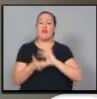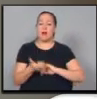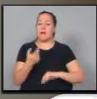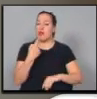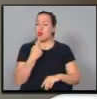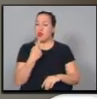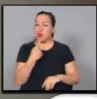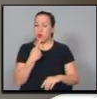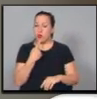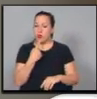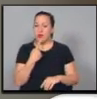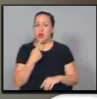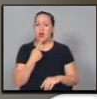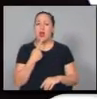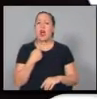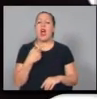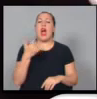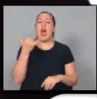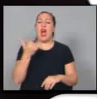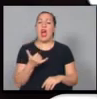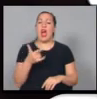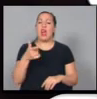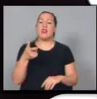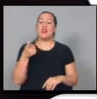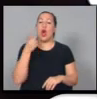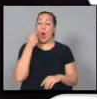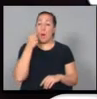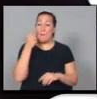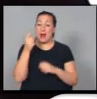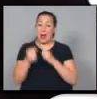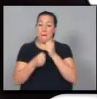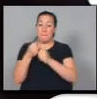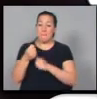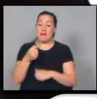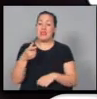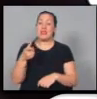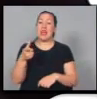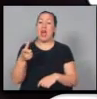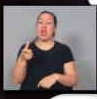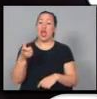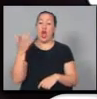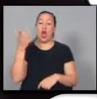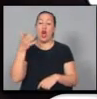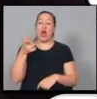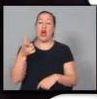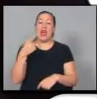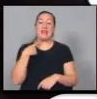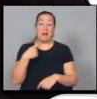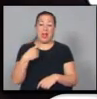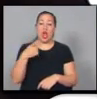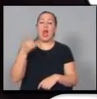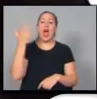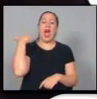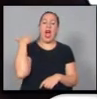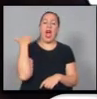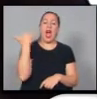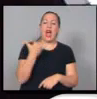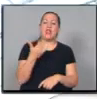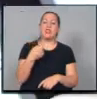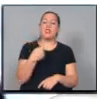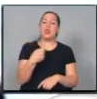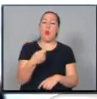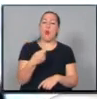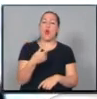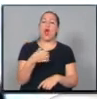sospechas. Le sacaron un seguro de vida a este empresario asesinado en agosto. Así que uno puede inferir a partir de algunos datos que se van